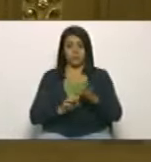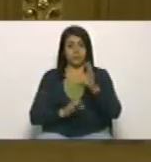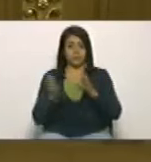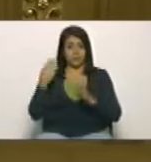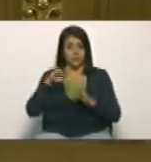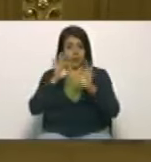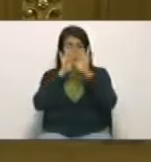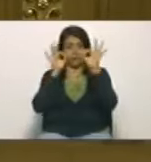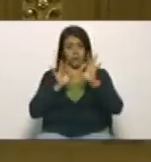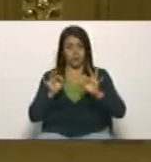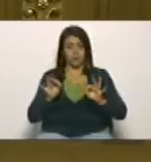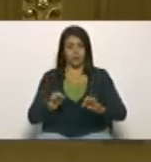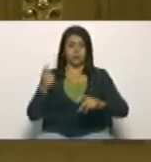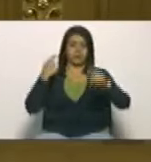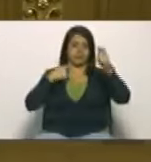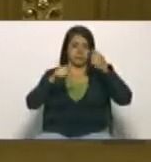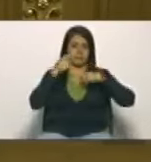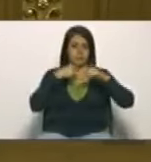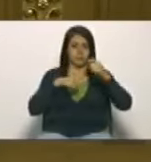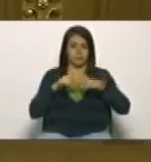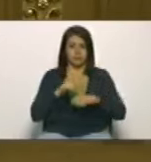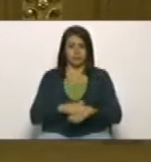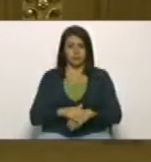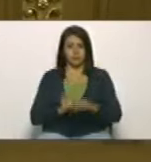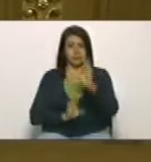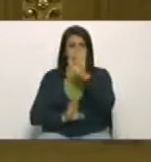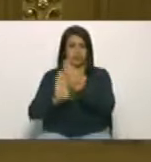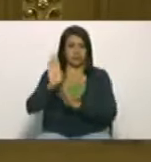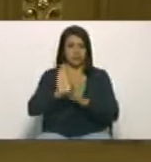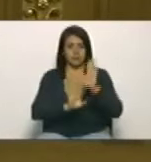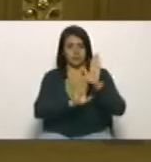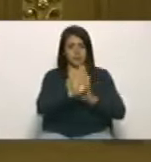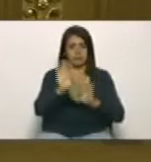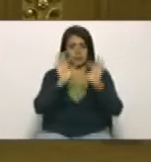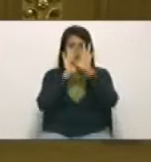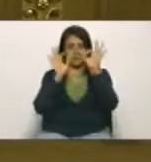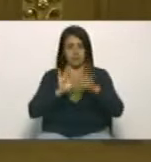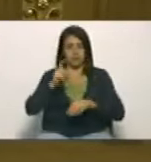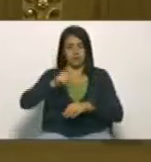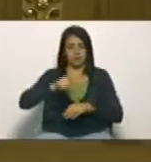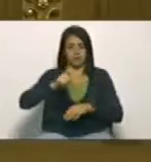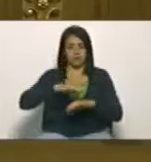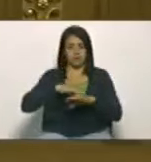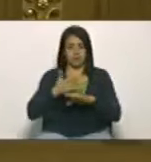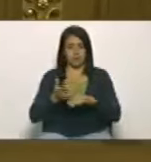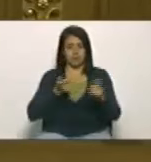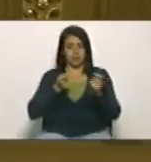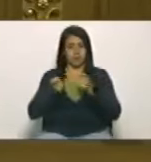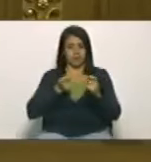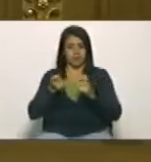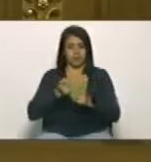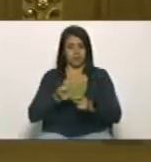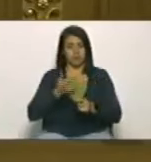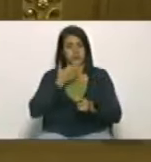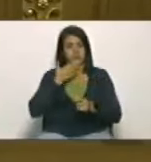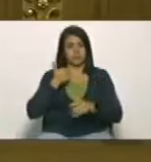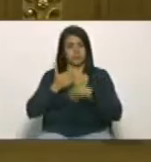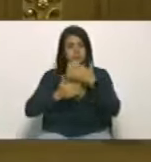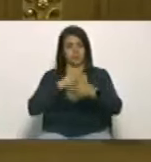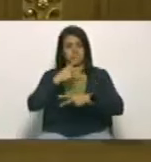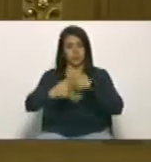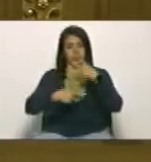Desencadenar las estructuras para la exportación, desarrollando los mecanismos necesarios para regular y simplificar